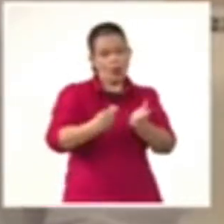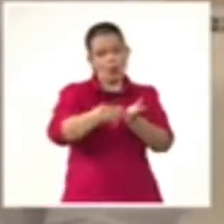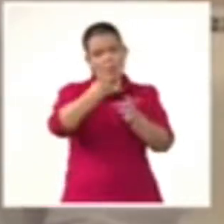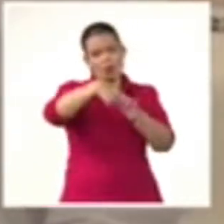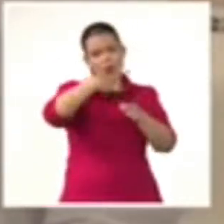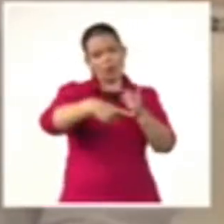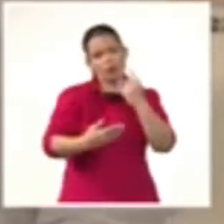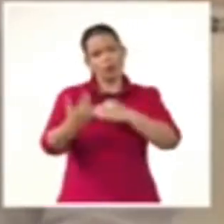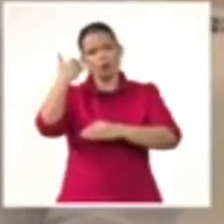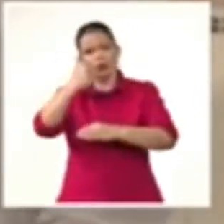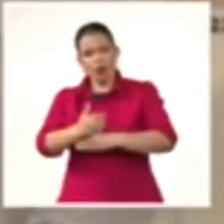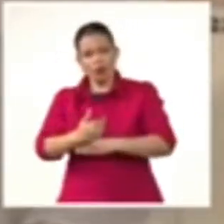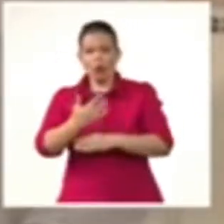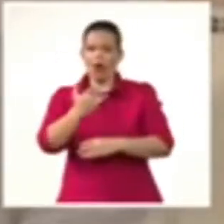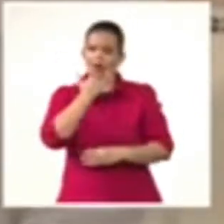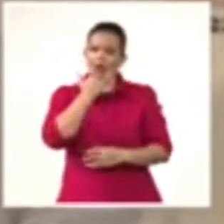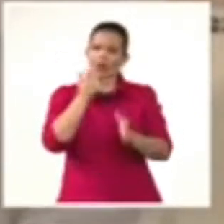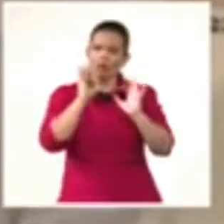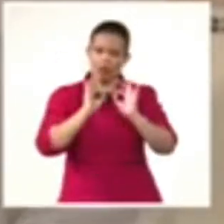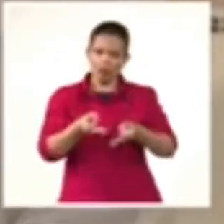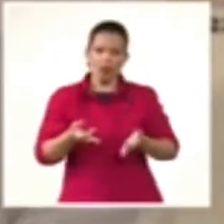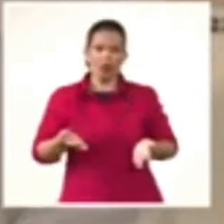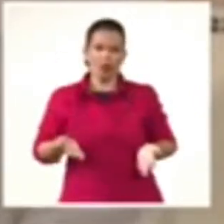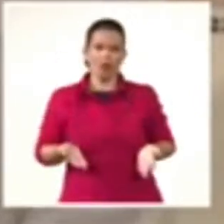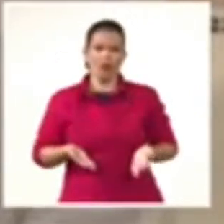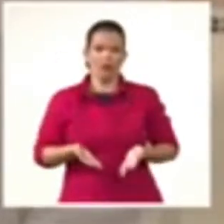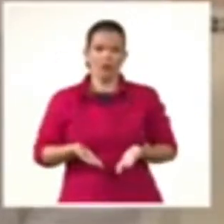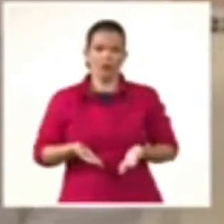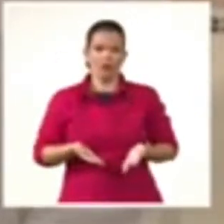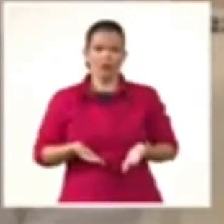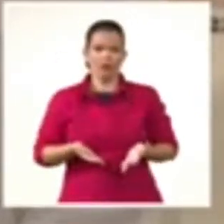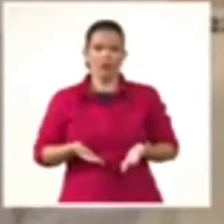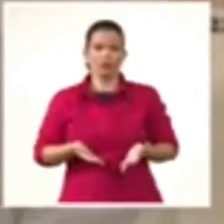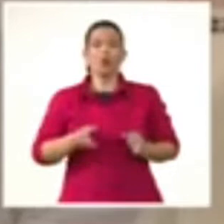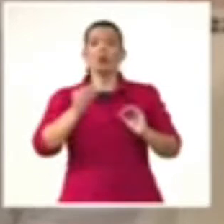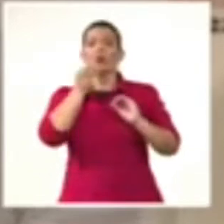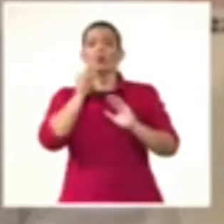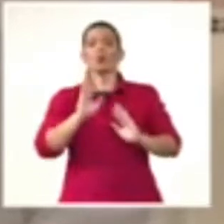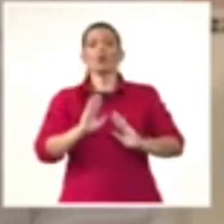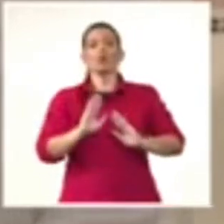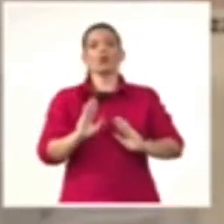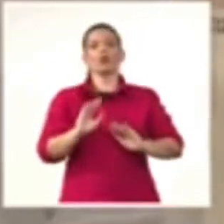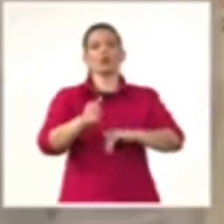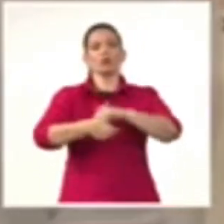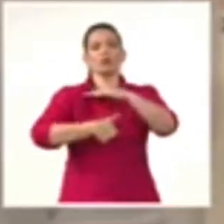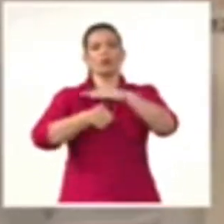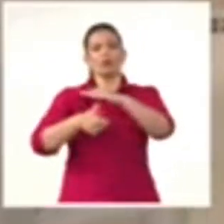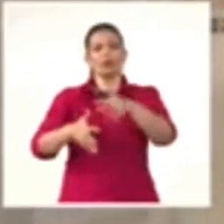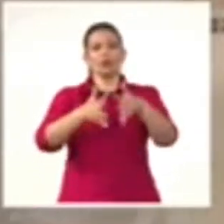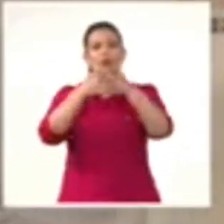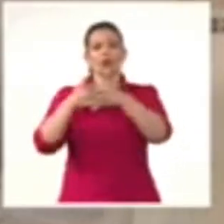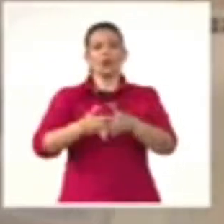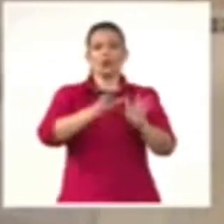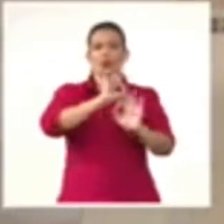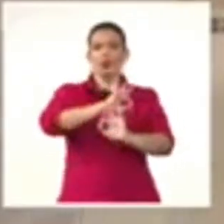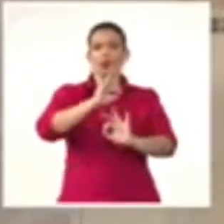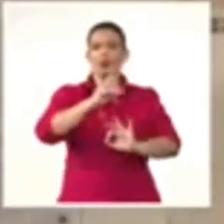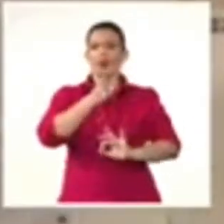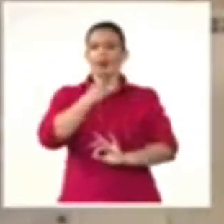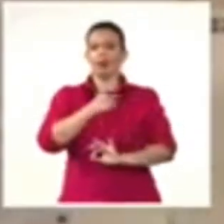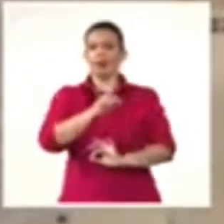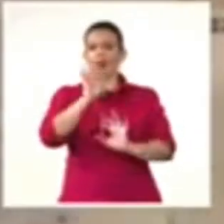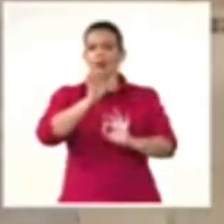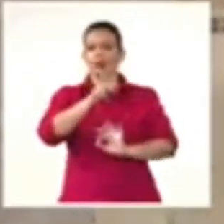económicas. Y si bien no lo reconocerá públicamente, hasta un anexionista conoce que los problemas